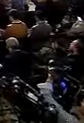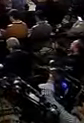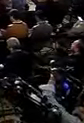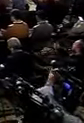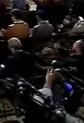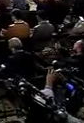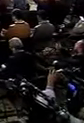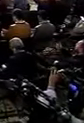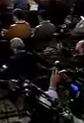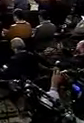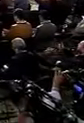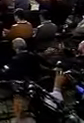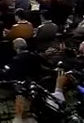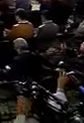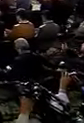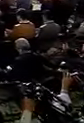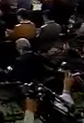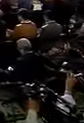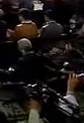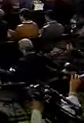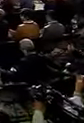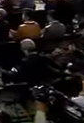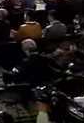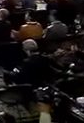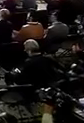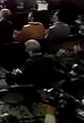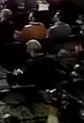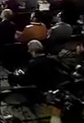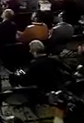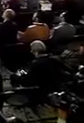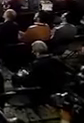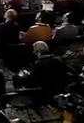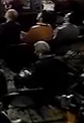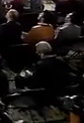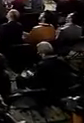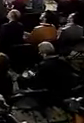Bueno, vamos. Siéntese.